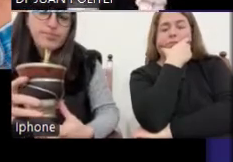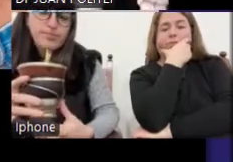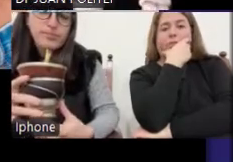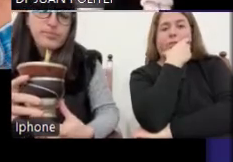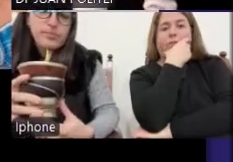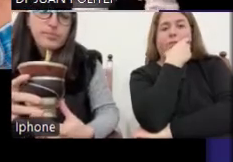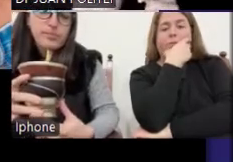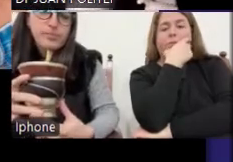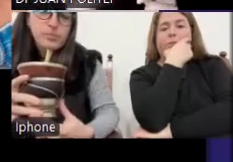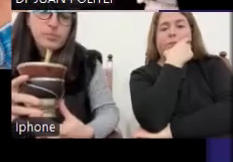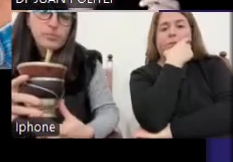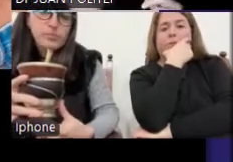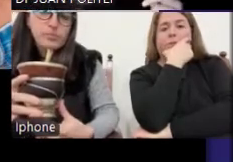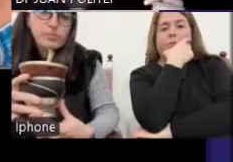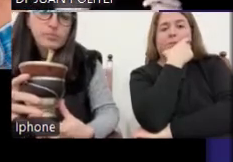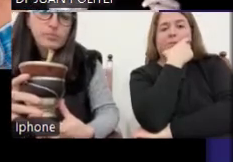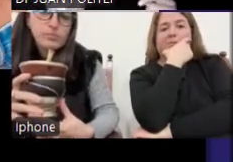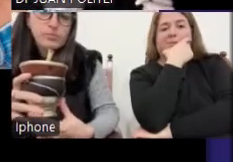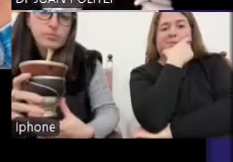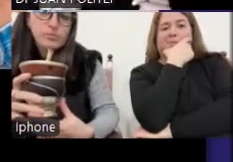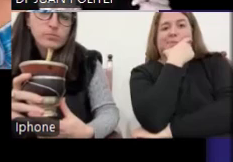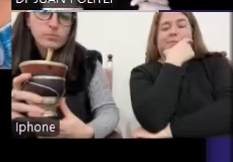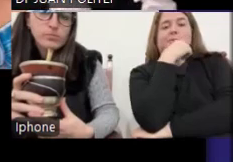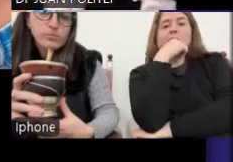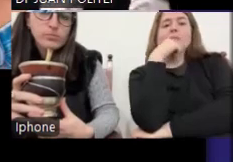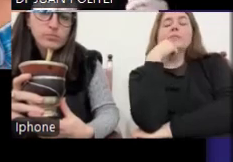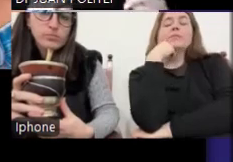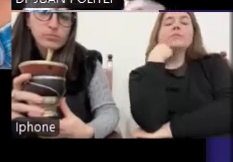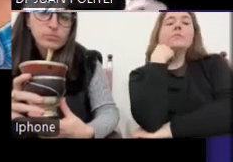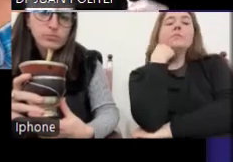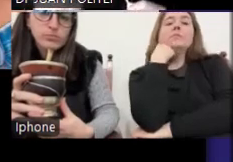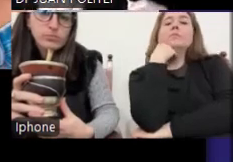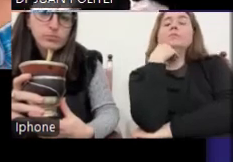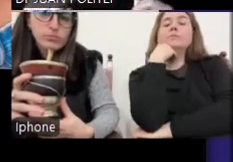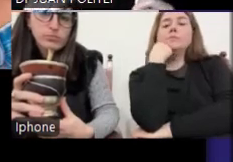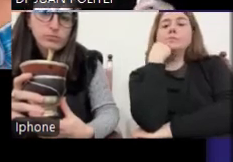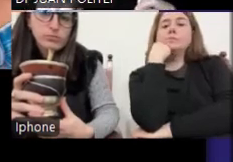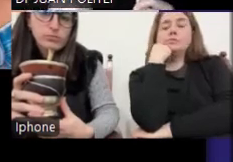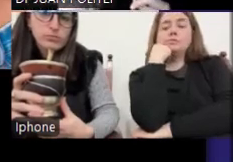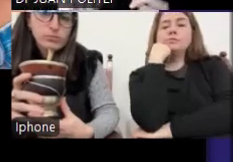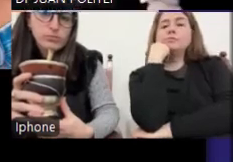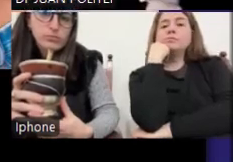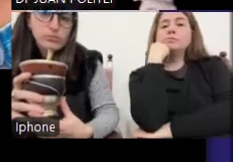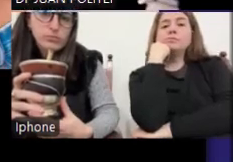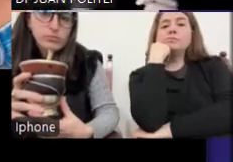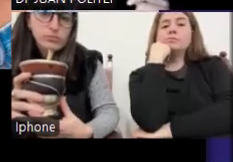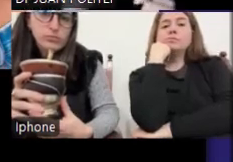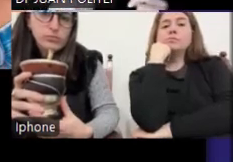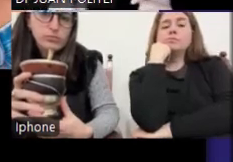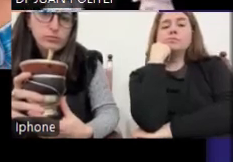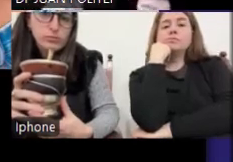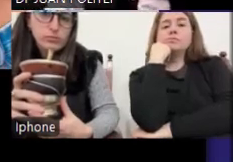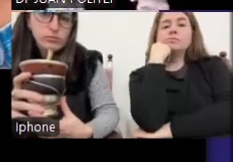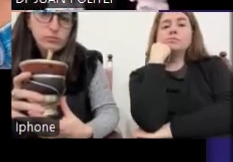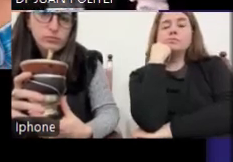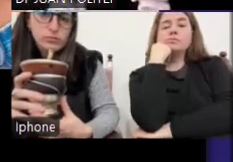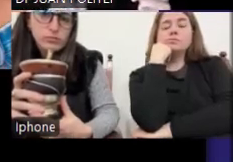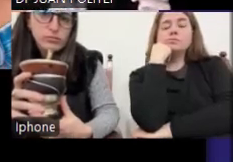vez, ¿cuánto líquido hay adentro de la jeringa? Entre 1 y 2 mililitros. Es muy